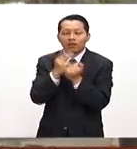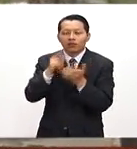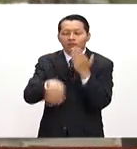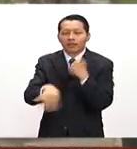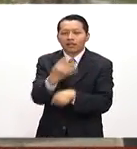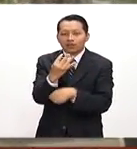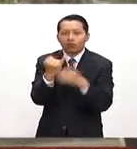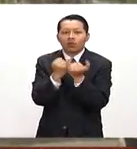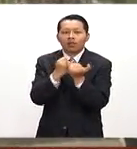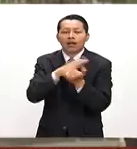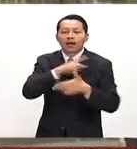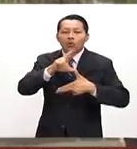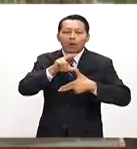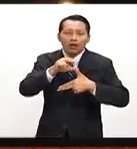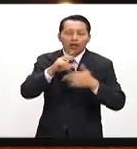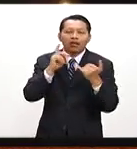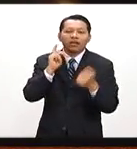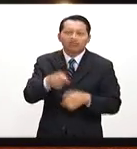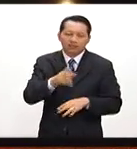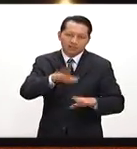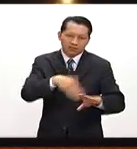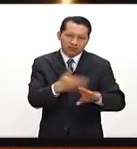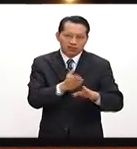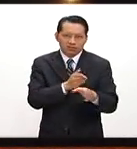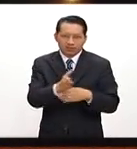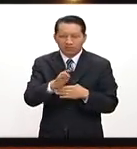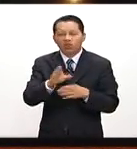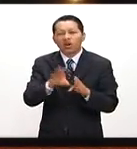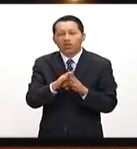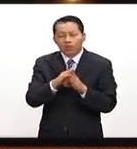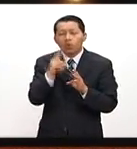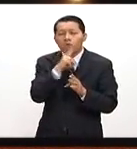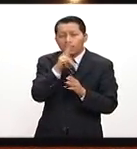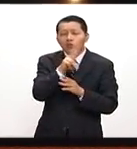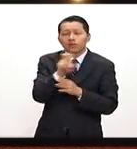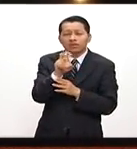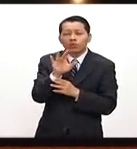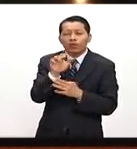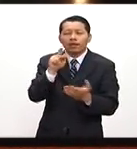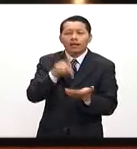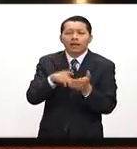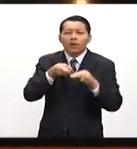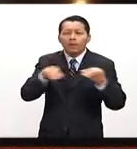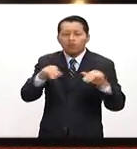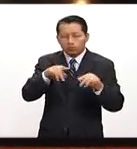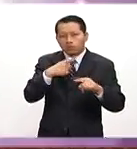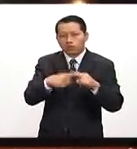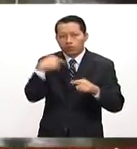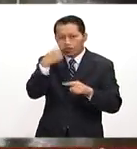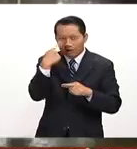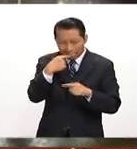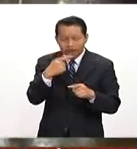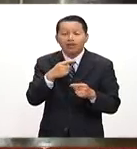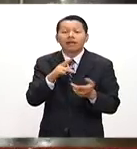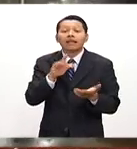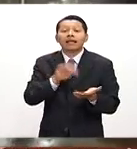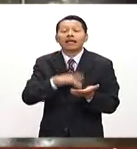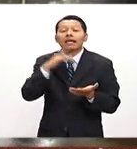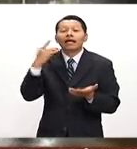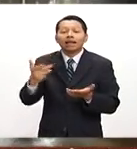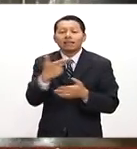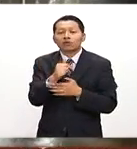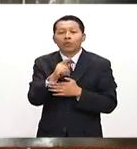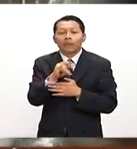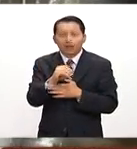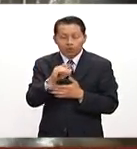del 2014, cuando el huracán Odil golpeó con vientos de casi 250 kilómetros por hora a Los Cabos y La Paz. Muy bien, Humberto, te